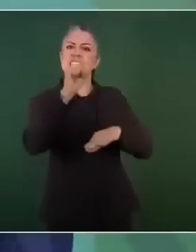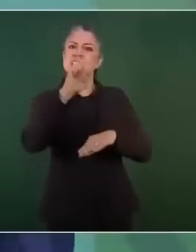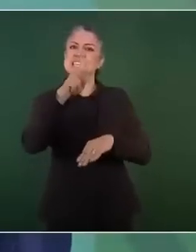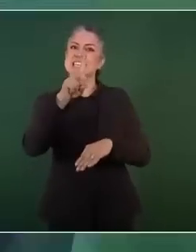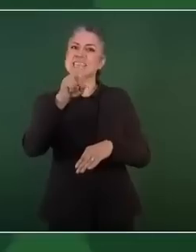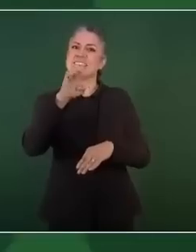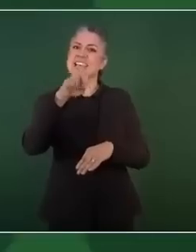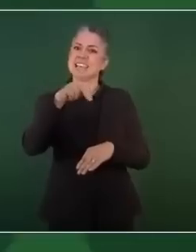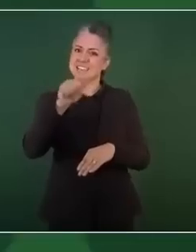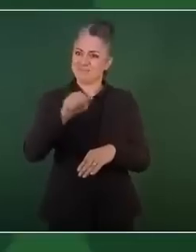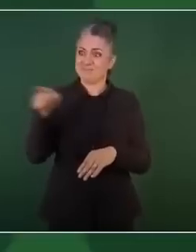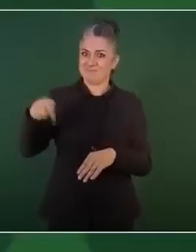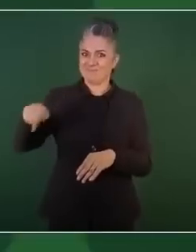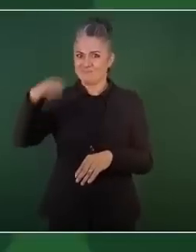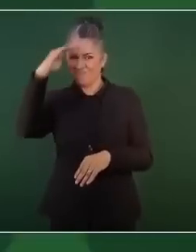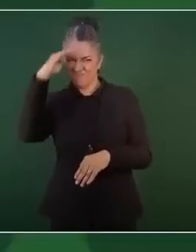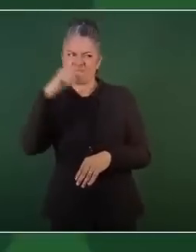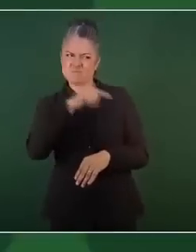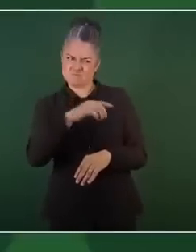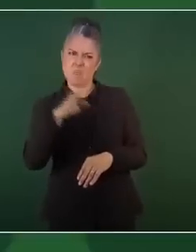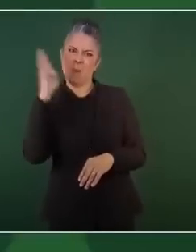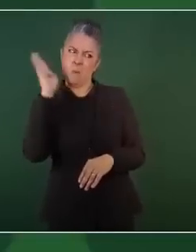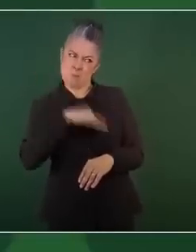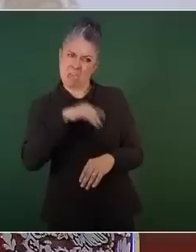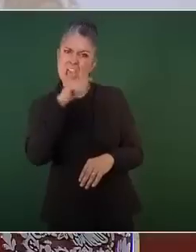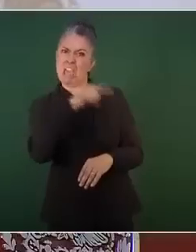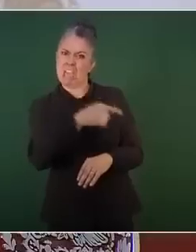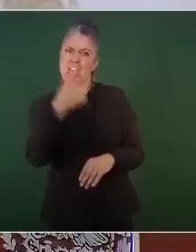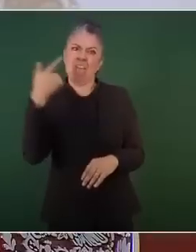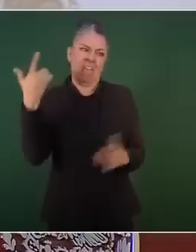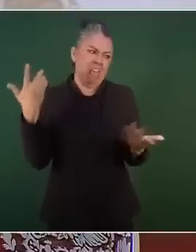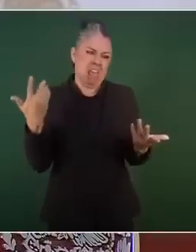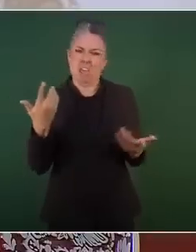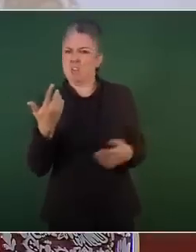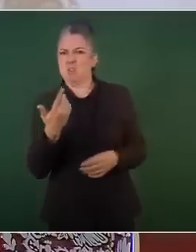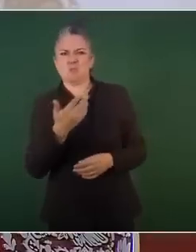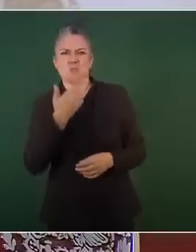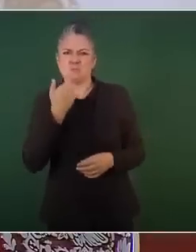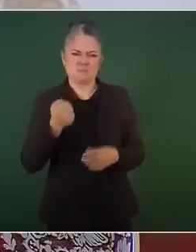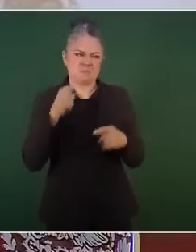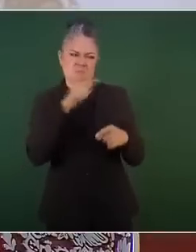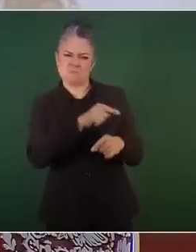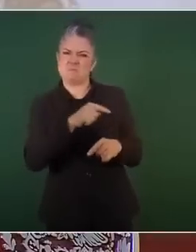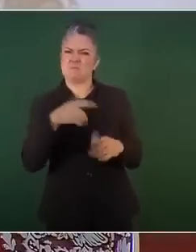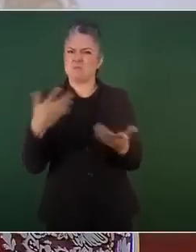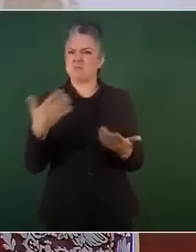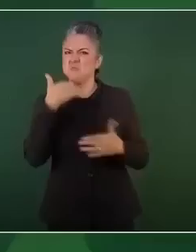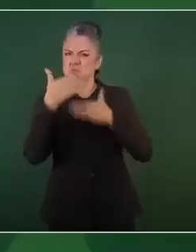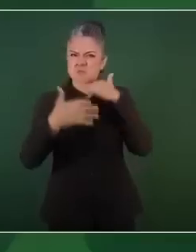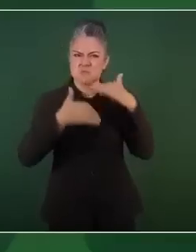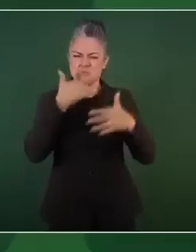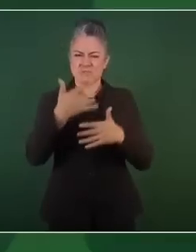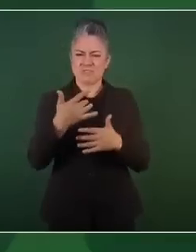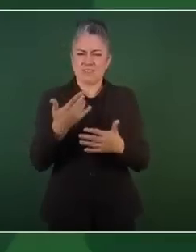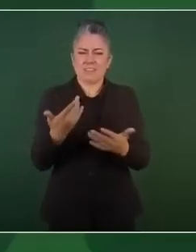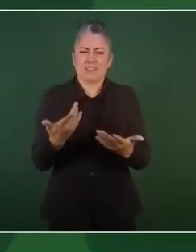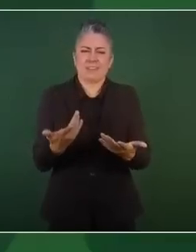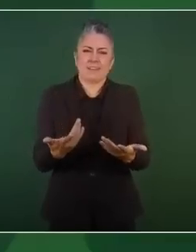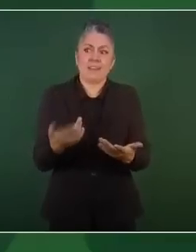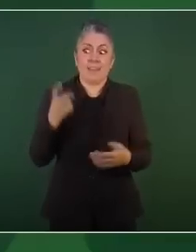mal visto, manchado, para que entonces sí las